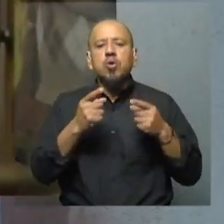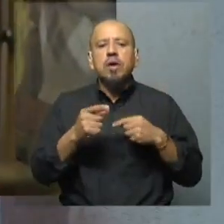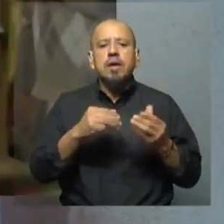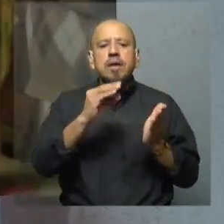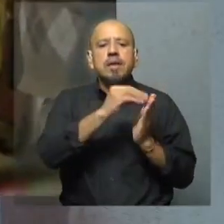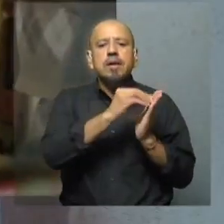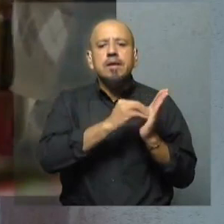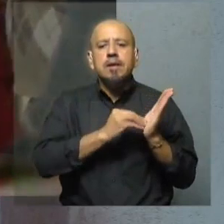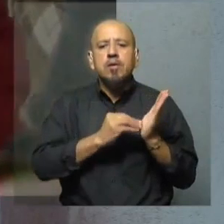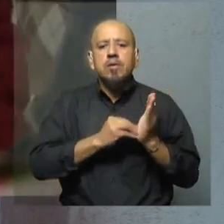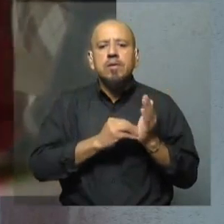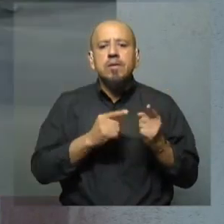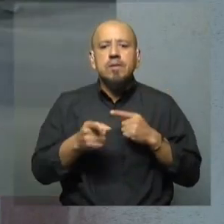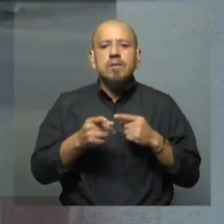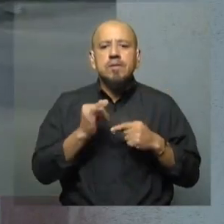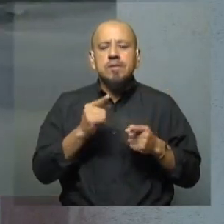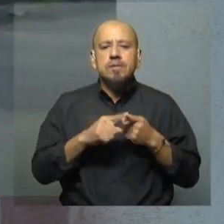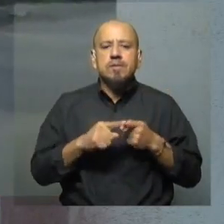el catálogo